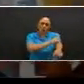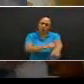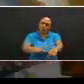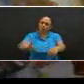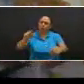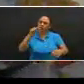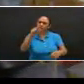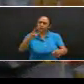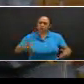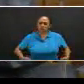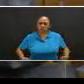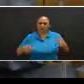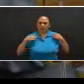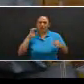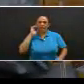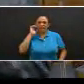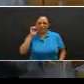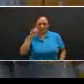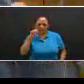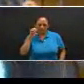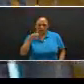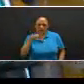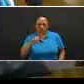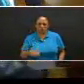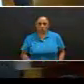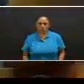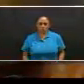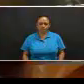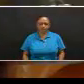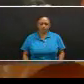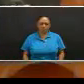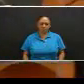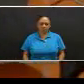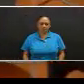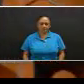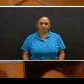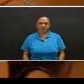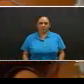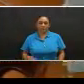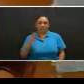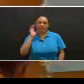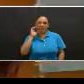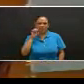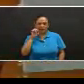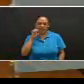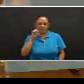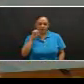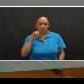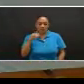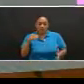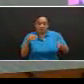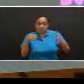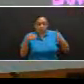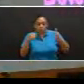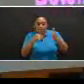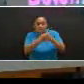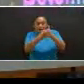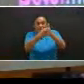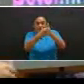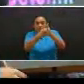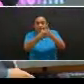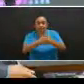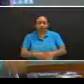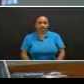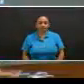sigue engañando. El que engañaba se va a topar, aquí sí podemos decir topar,